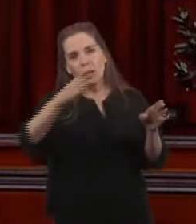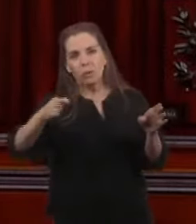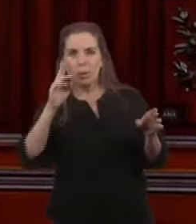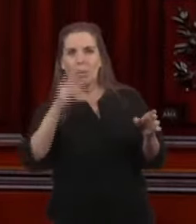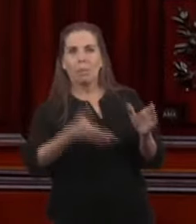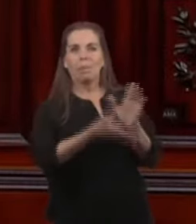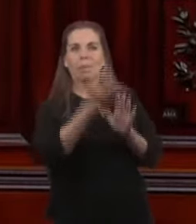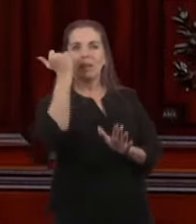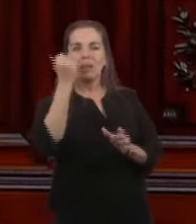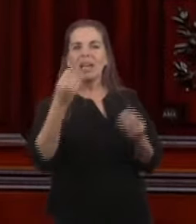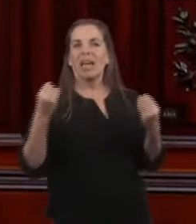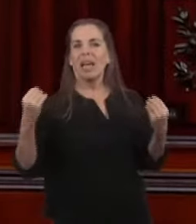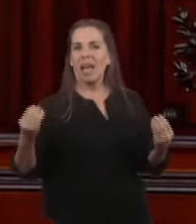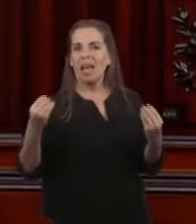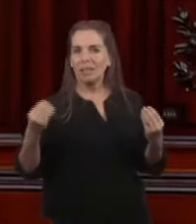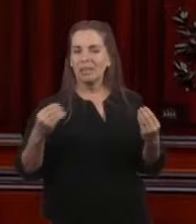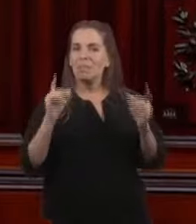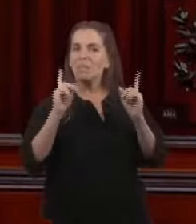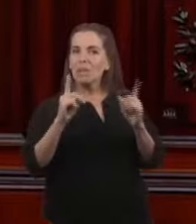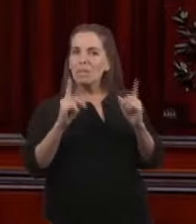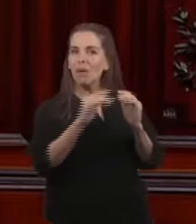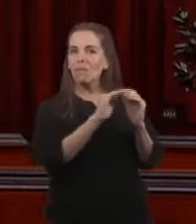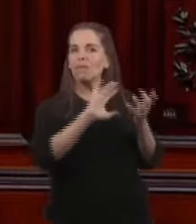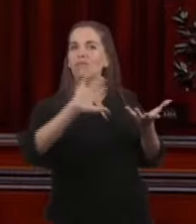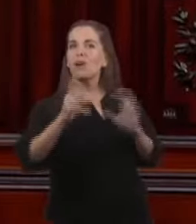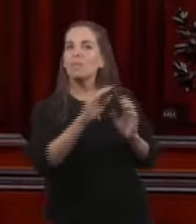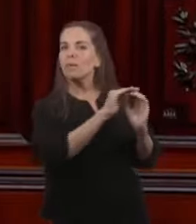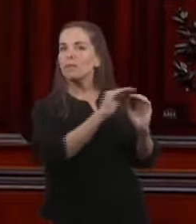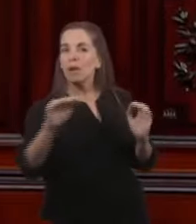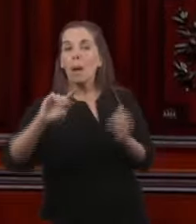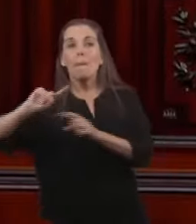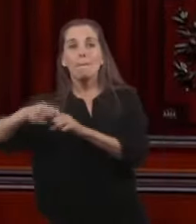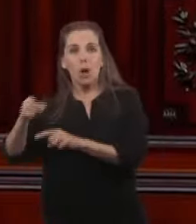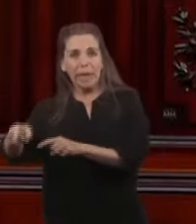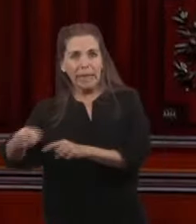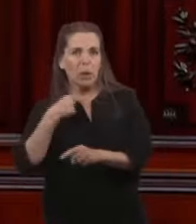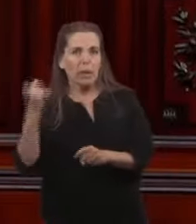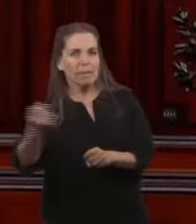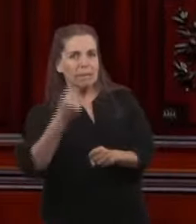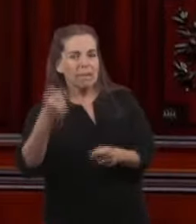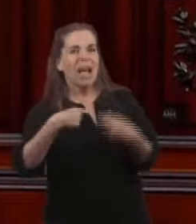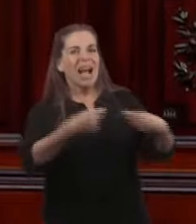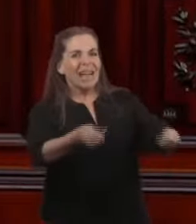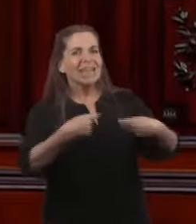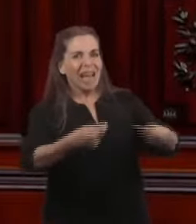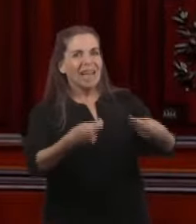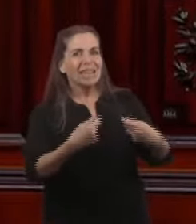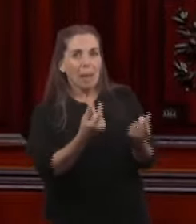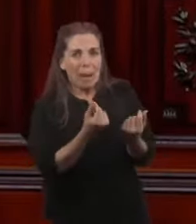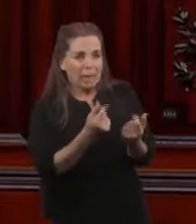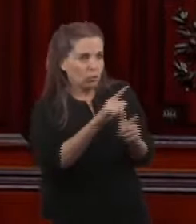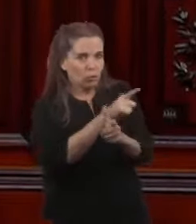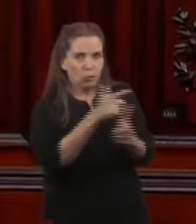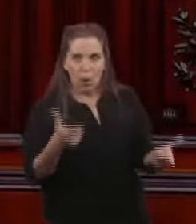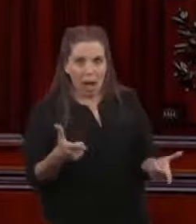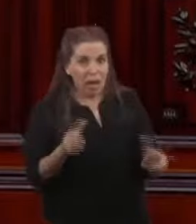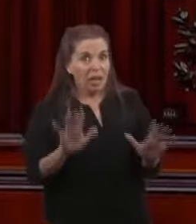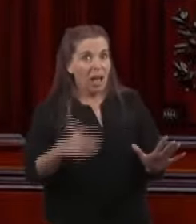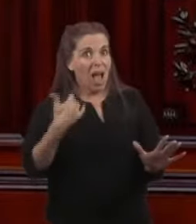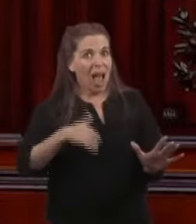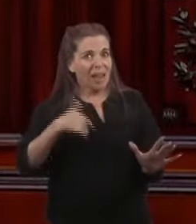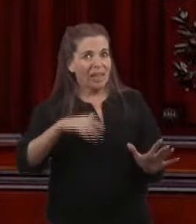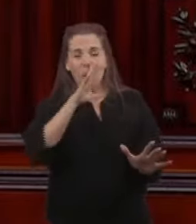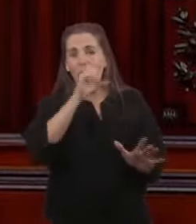patrón además de la persistencia de los políticos por gastar la plata Que no tenemos cada vez el país tiene resistencia a la